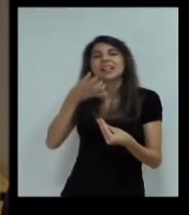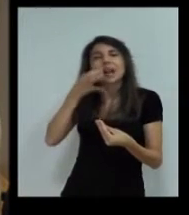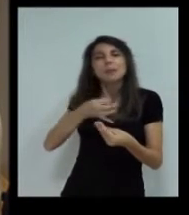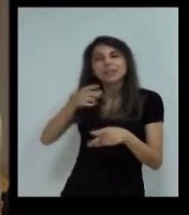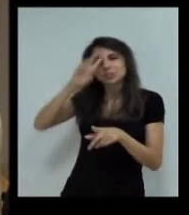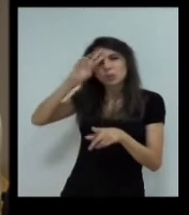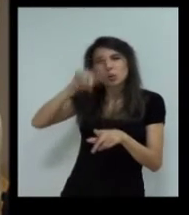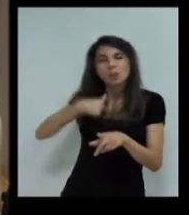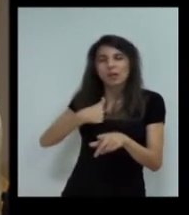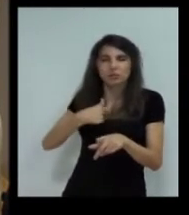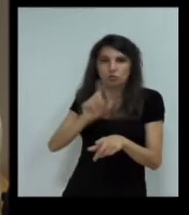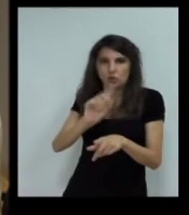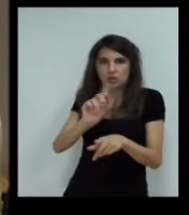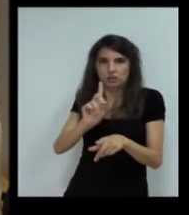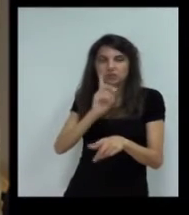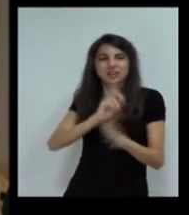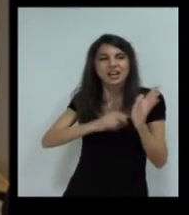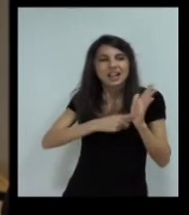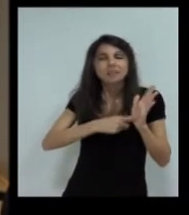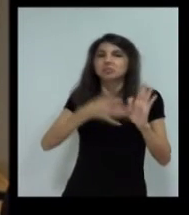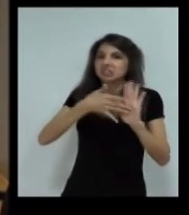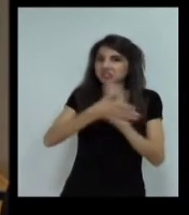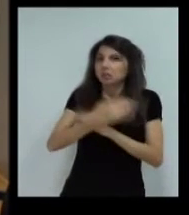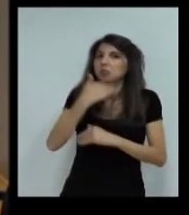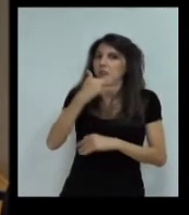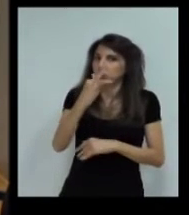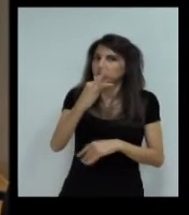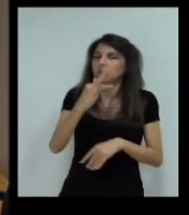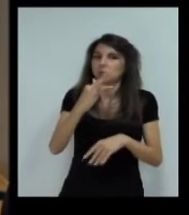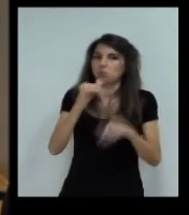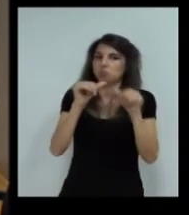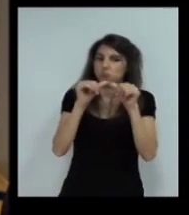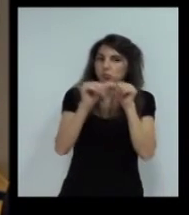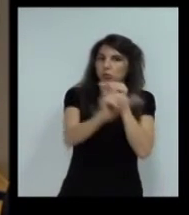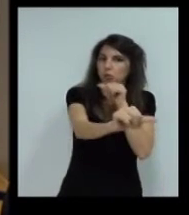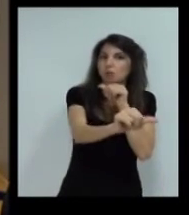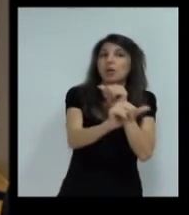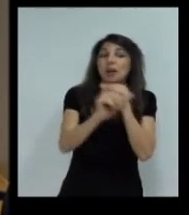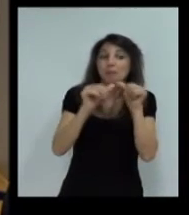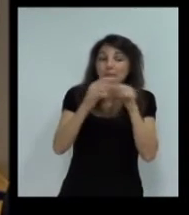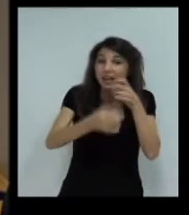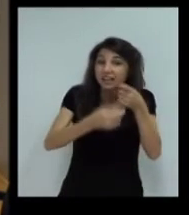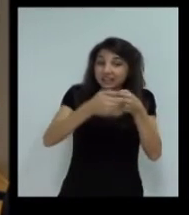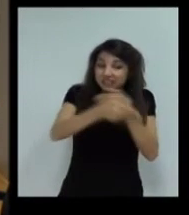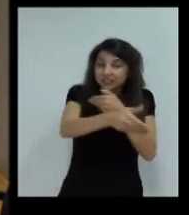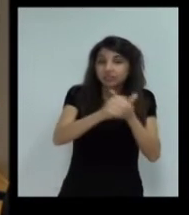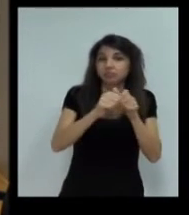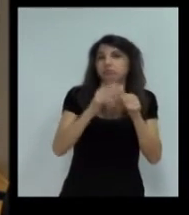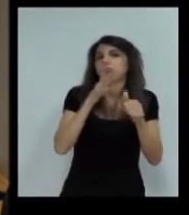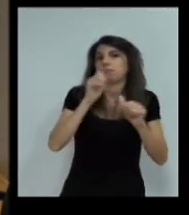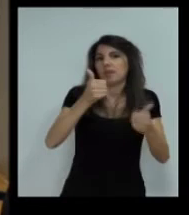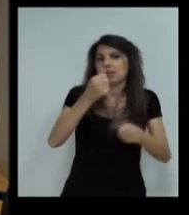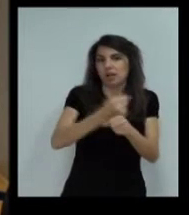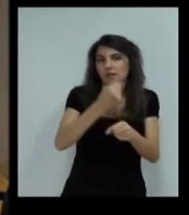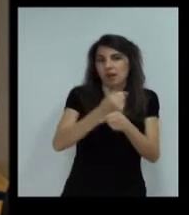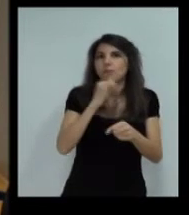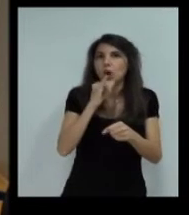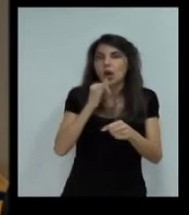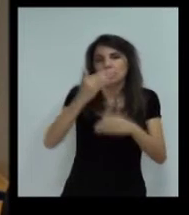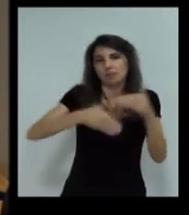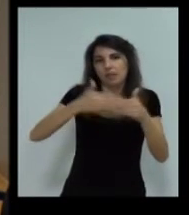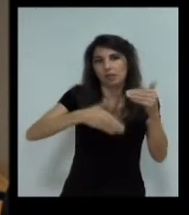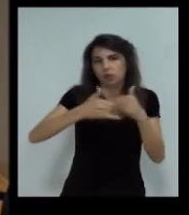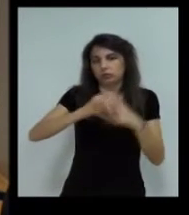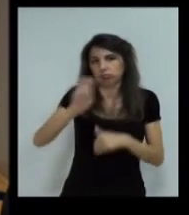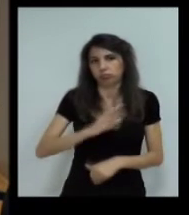O sea, la ley es eso, es un punto de partida y a partir de ahí vamos a ir trabajando. Pero que hay un montón de condicionantes, un montón de limitaciones. Pero